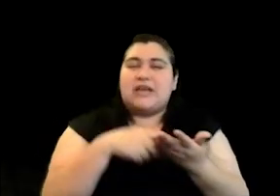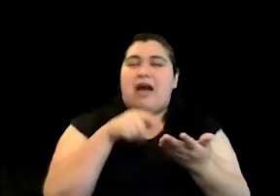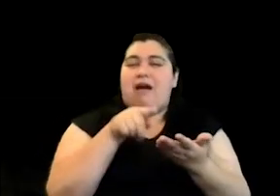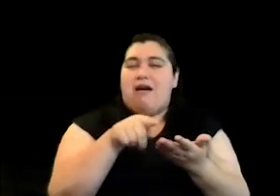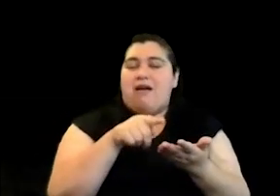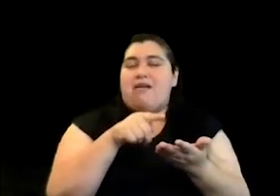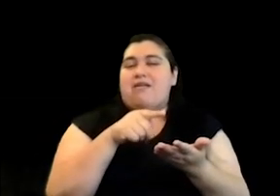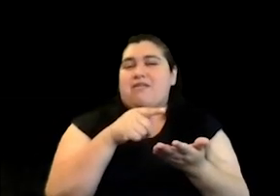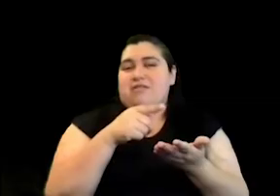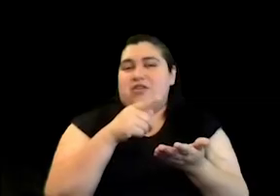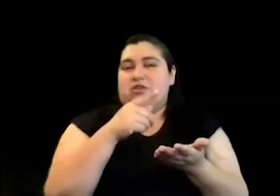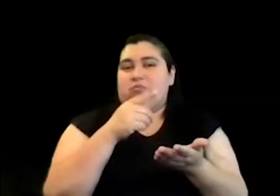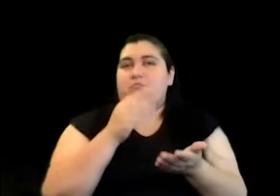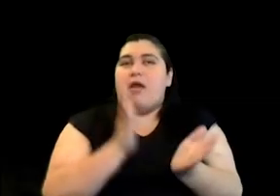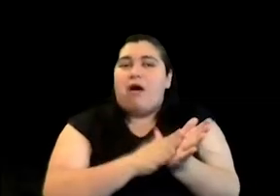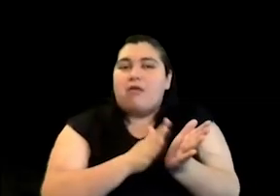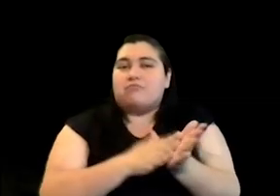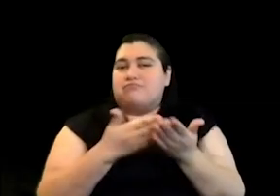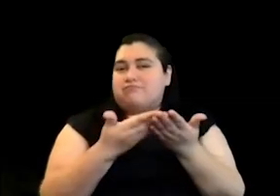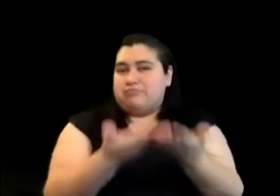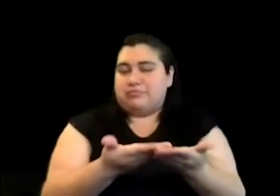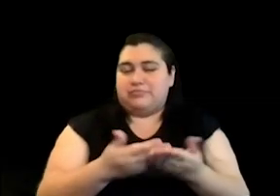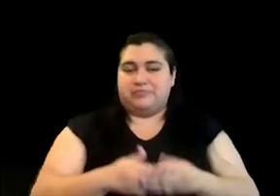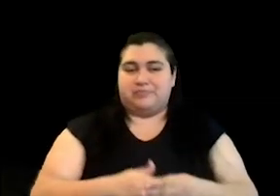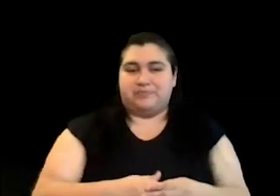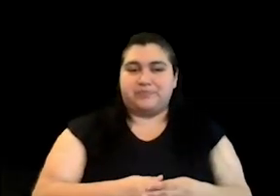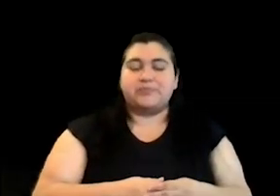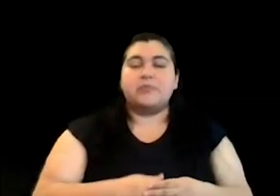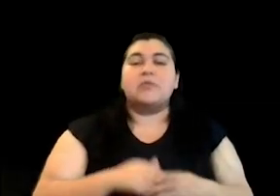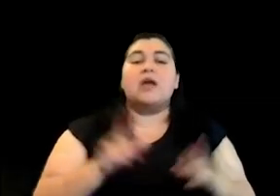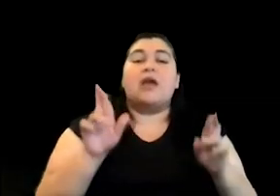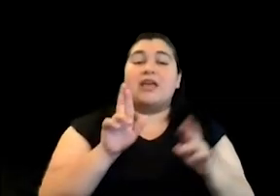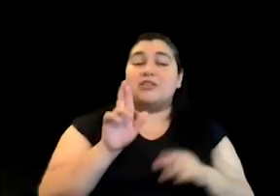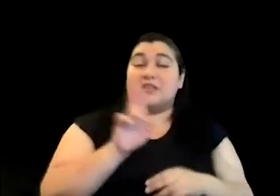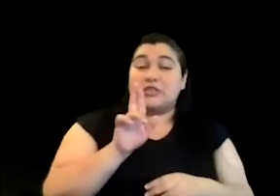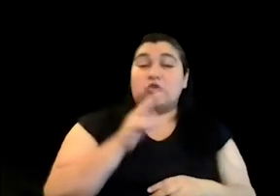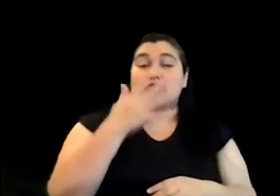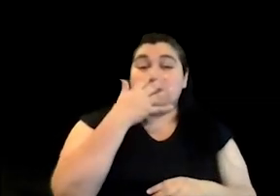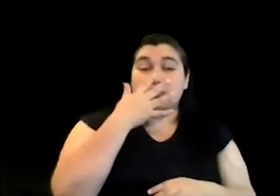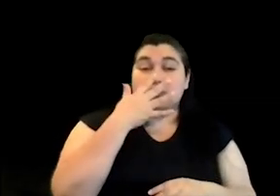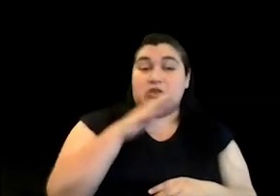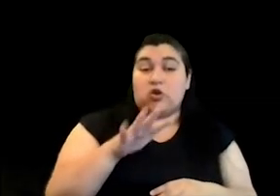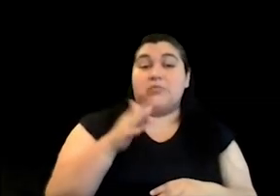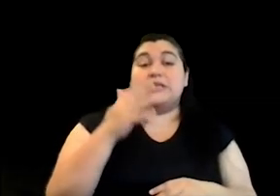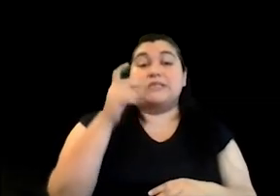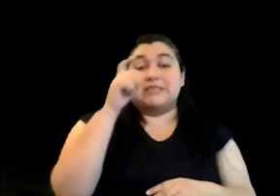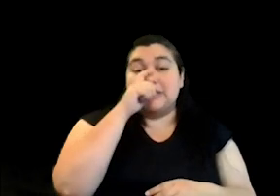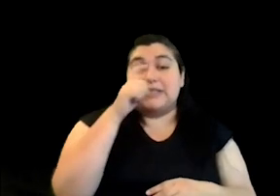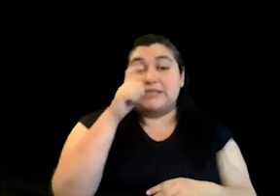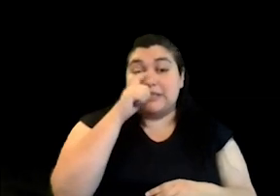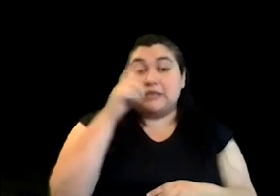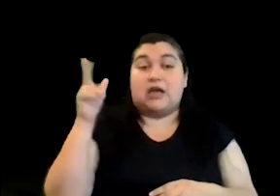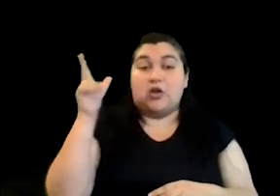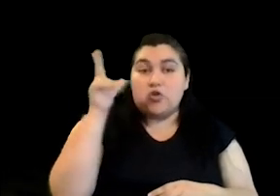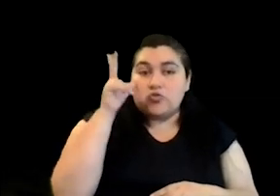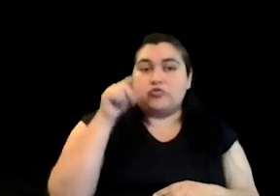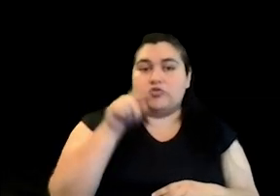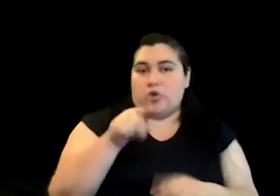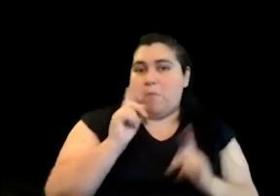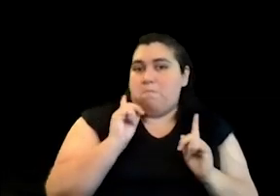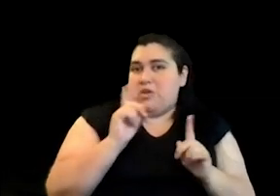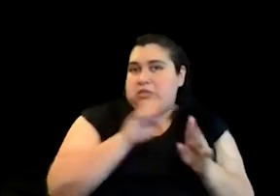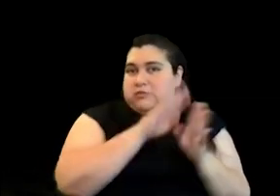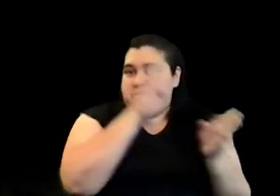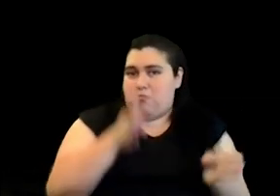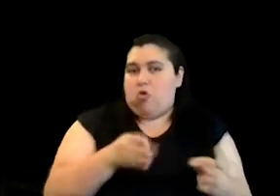tenga que notificar. La resolución 5778, también del organismo publicada